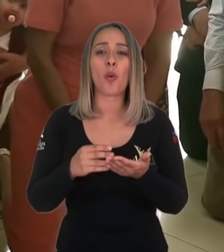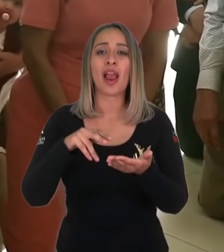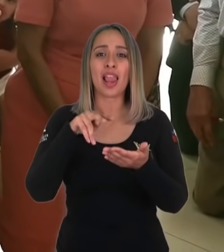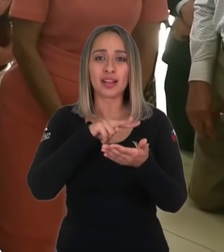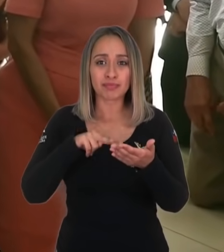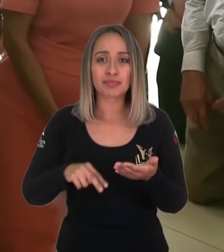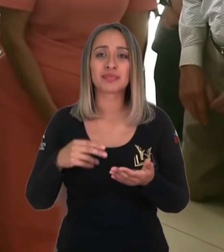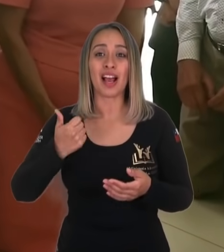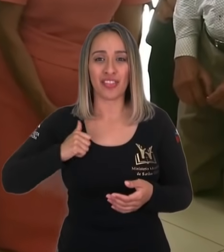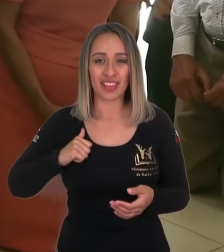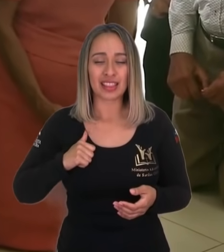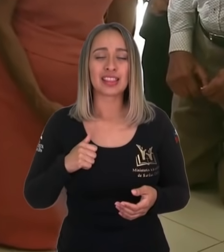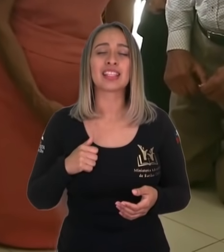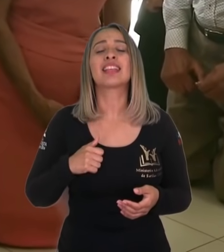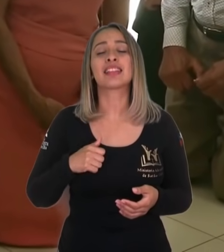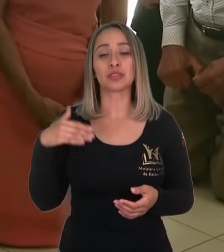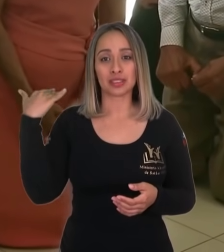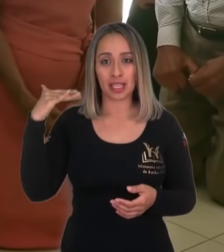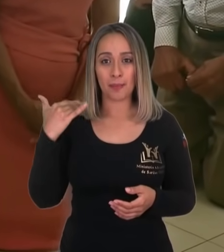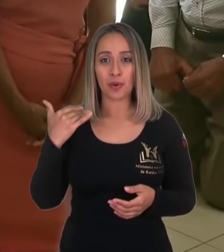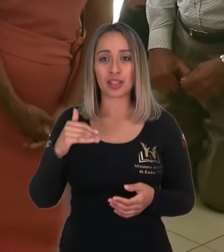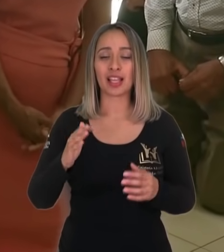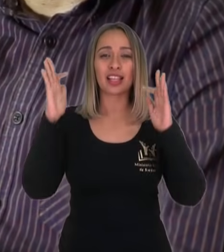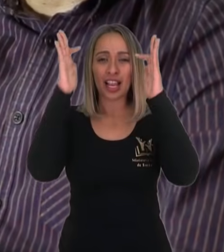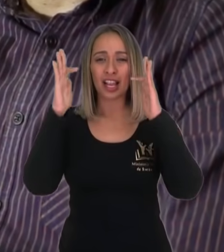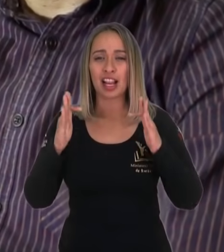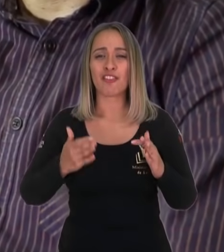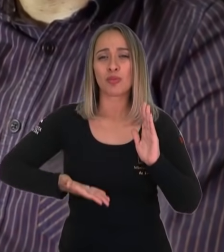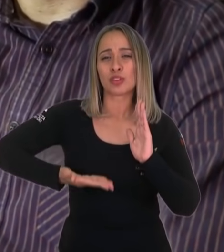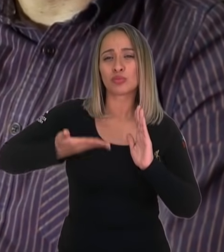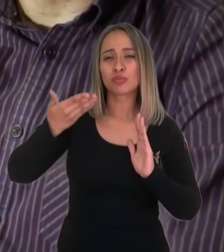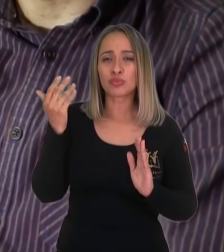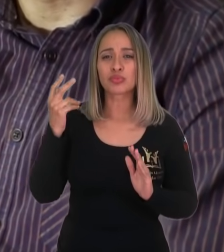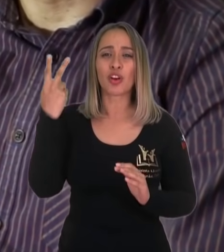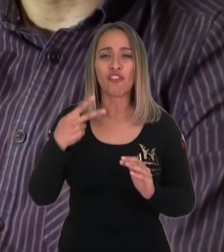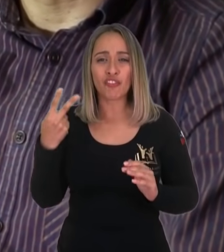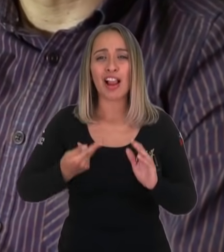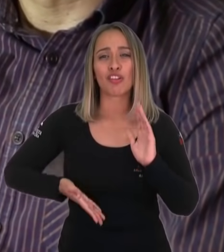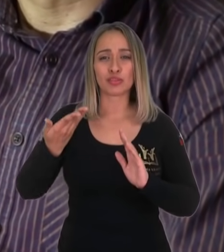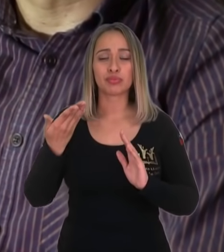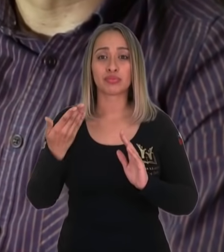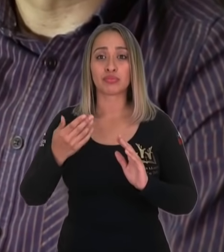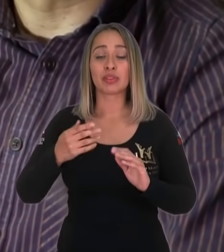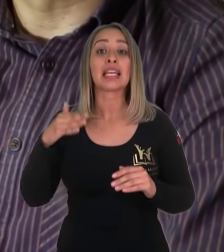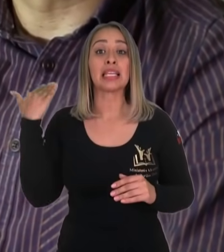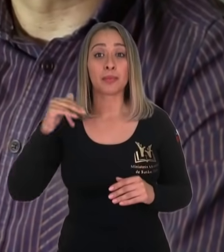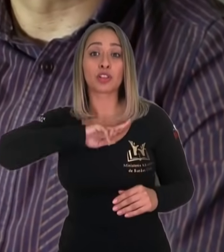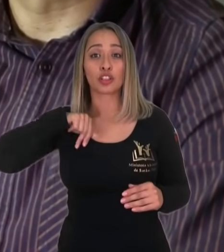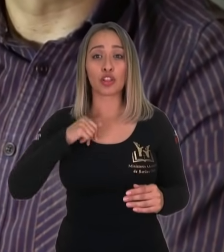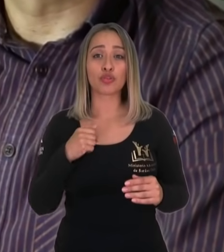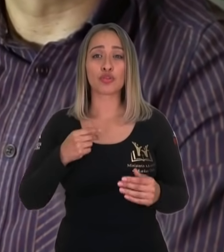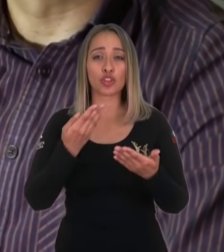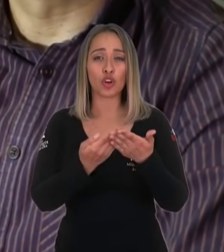importante en la formación moral y espiritual de sus alumnos. Vale la pena invertir en una educación de